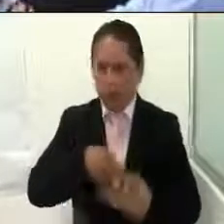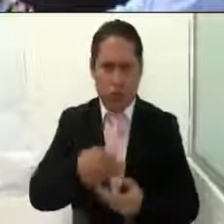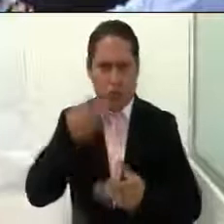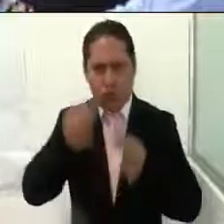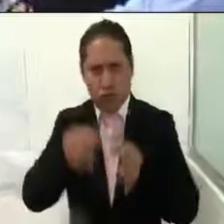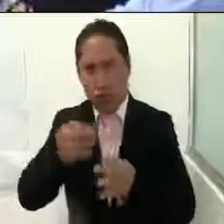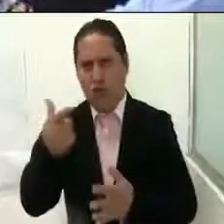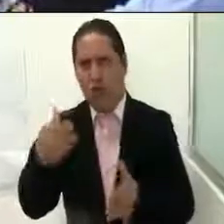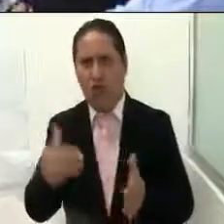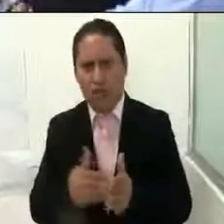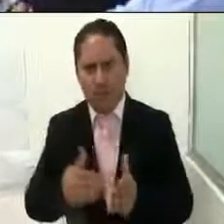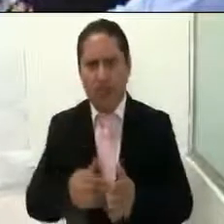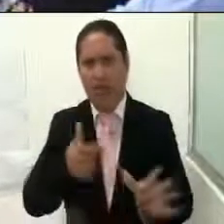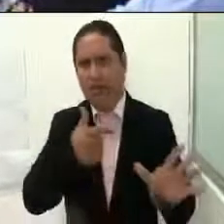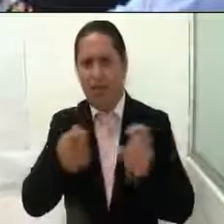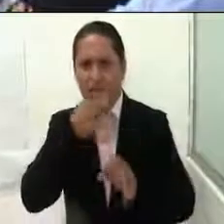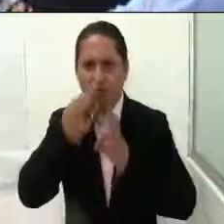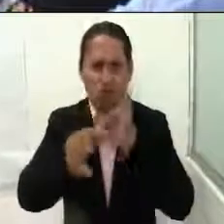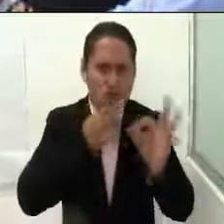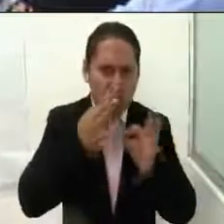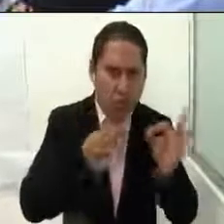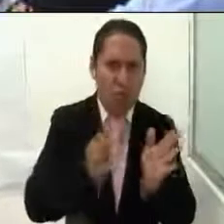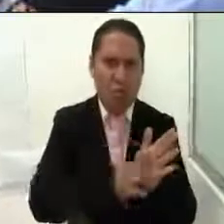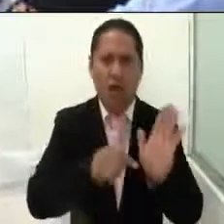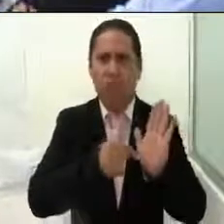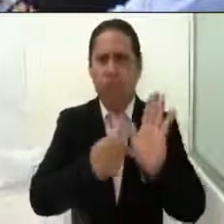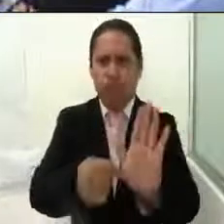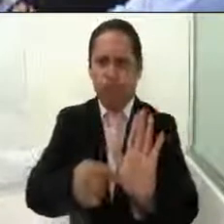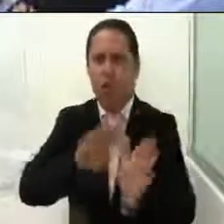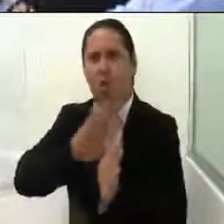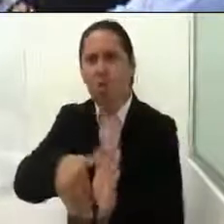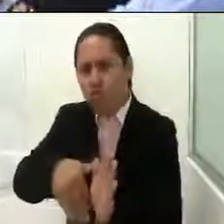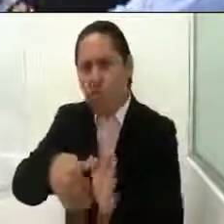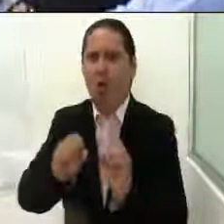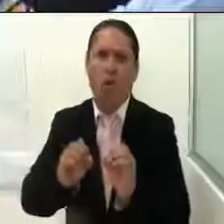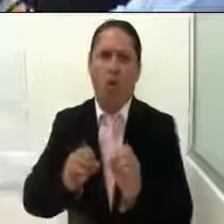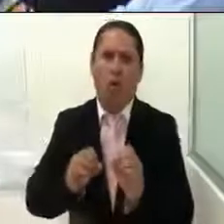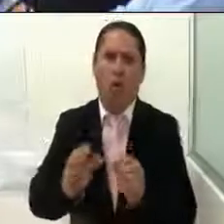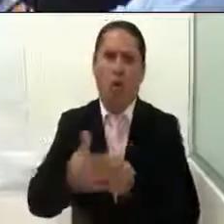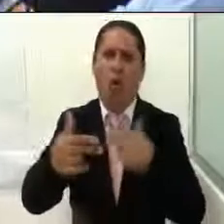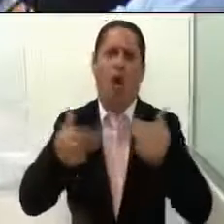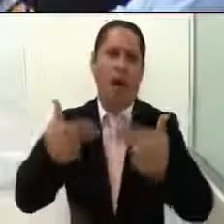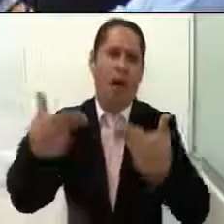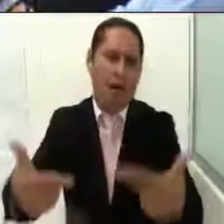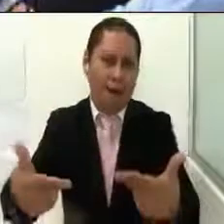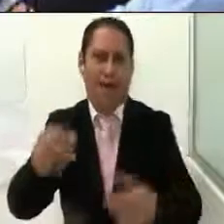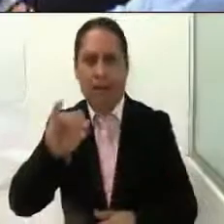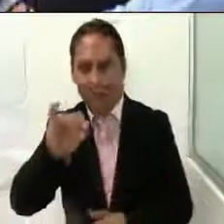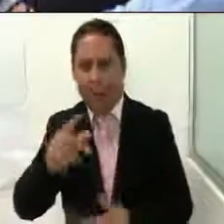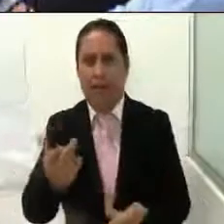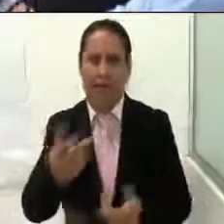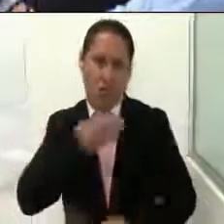7.163 avisos locales de testamento con estas acciones cumplimos con la tarea de impartición de justicia